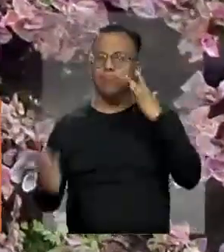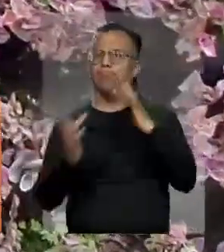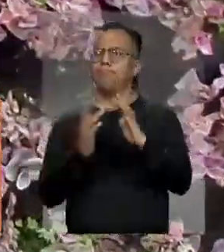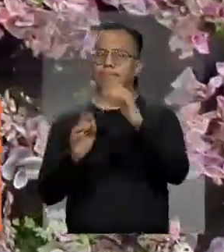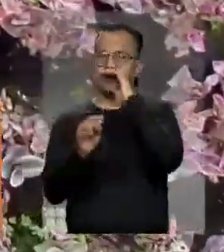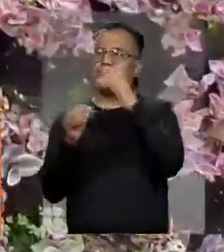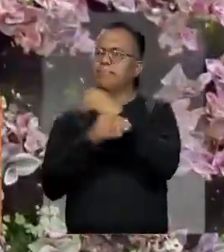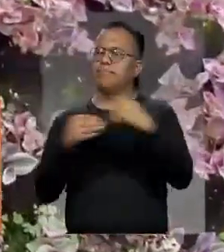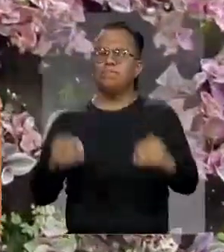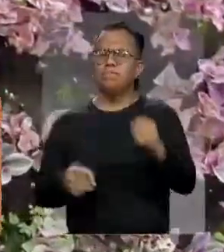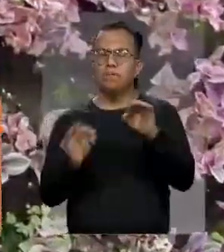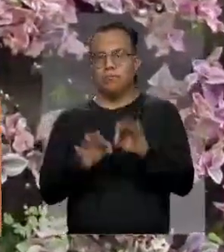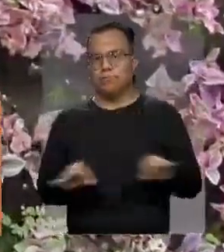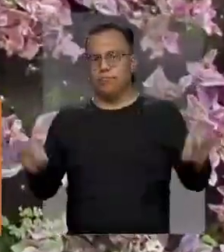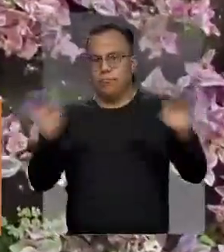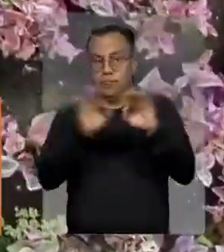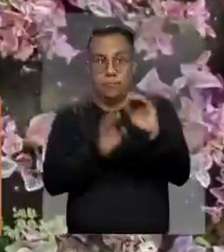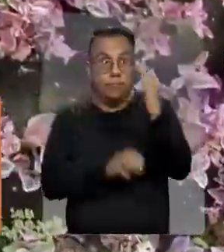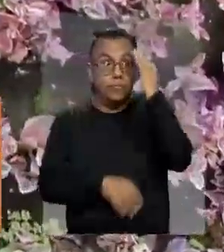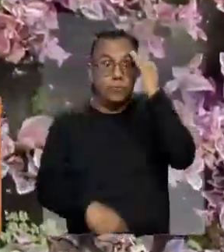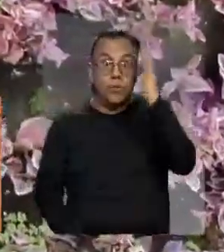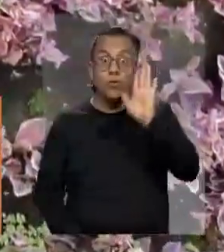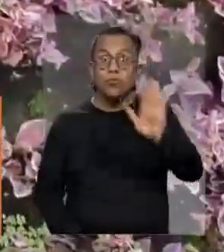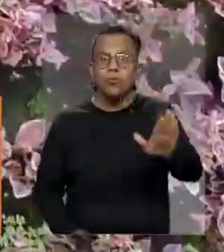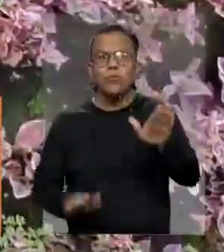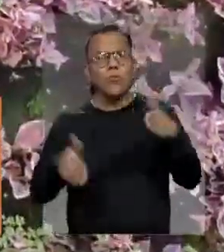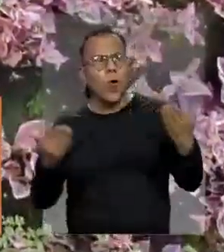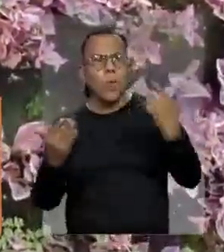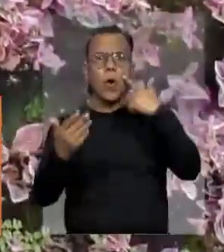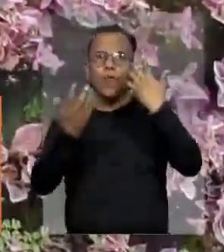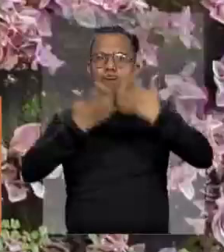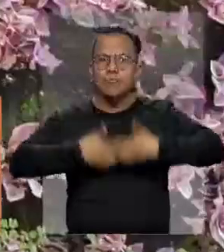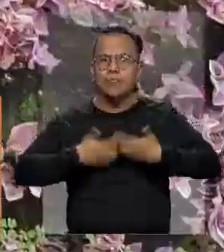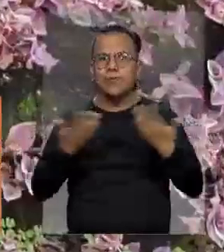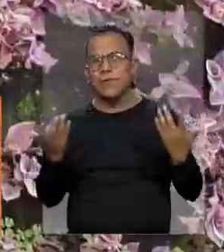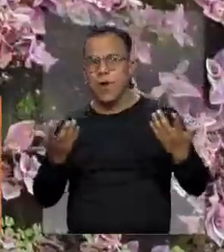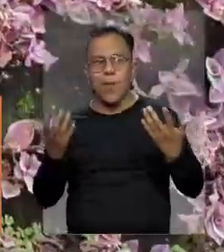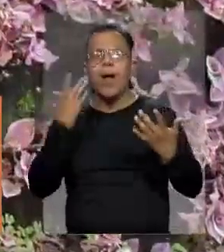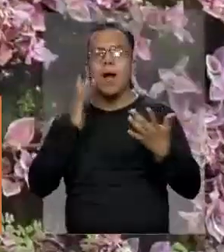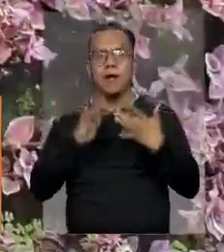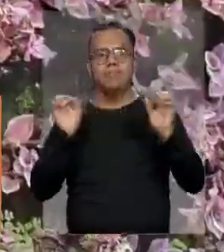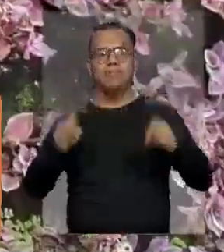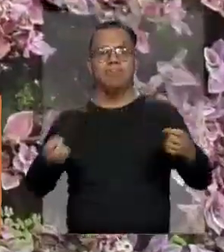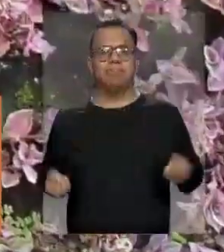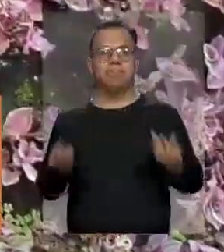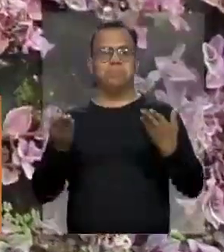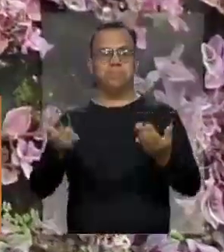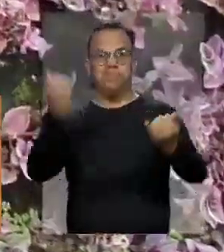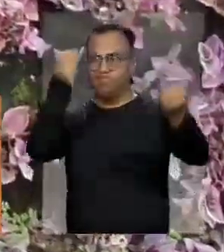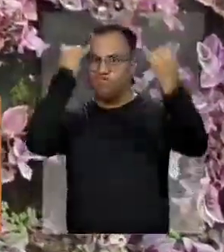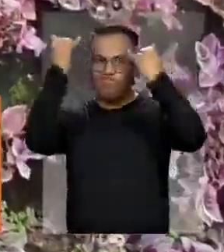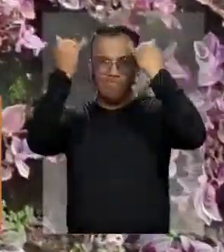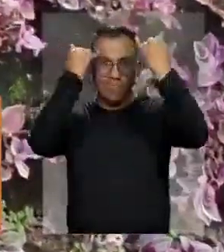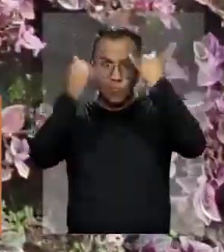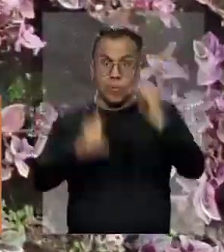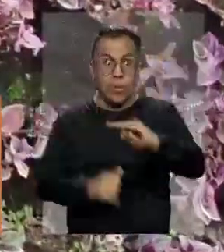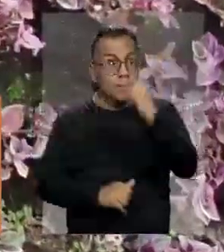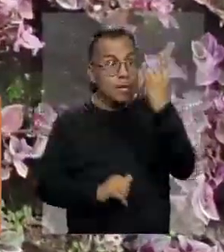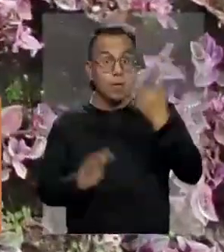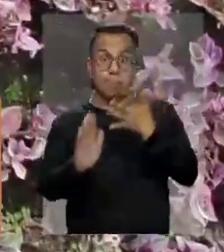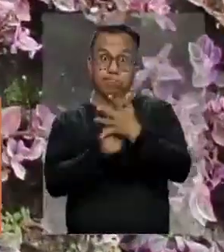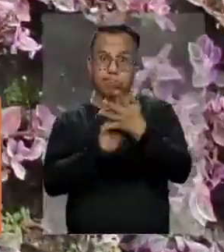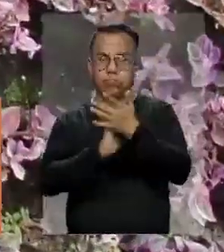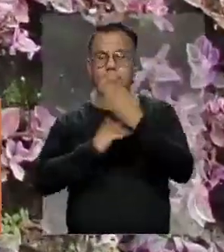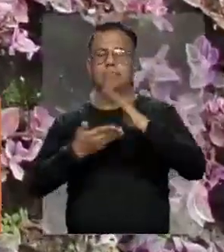niños porque les permite a ellos saber cómo funciona el estado que ellos pueden aportar sus ideas que si tienen algo Para aportar